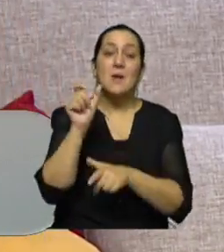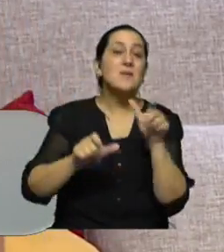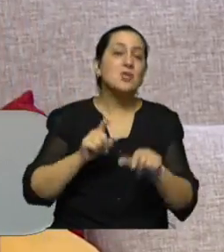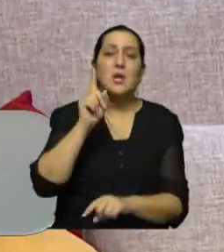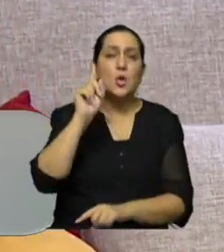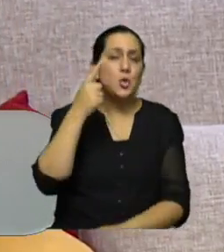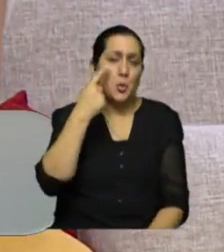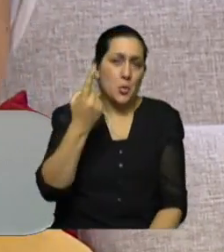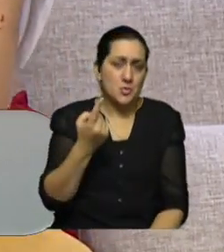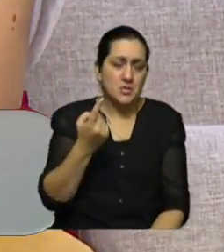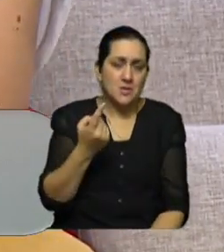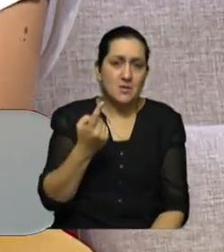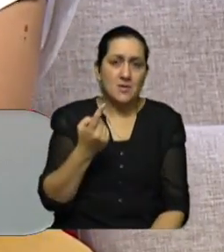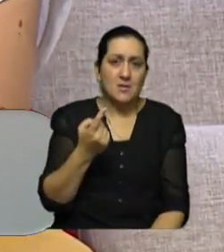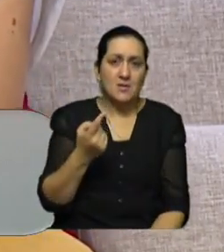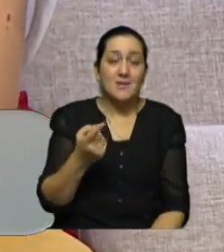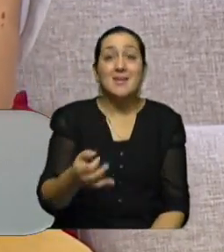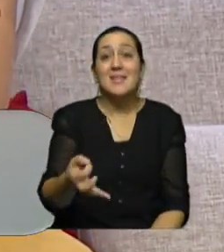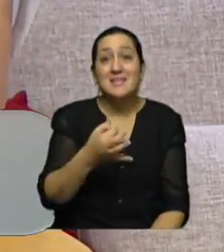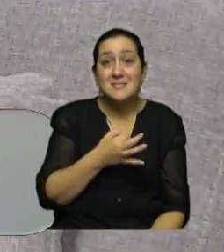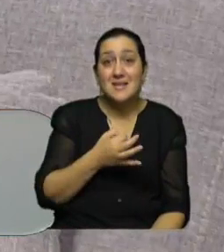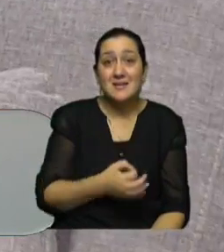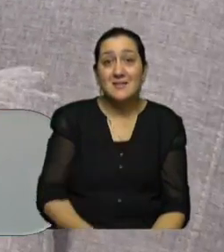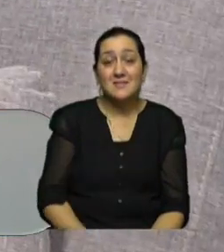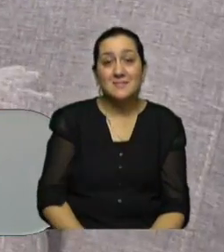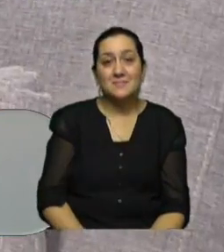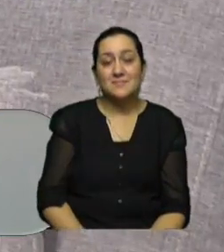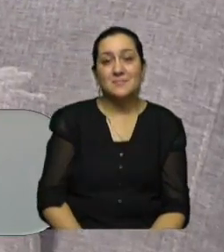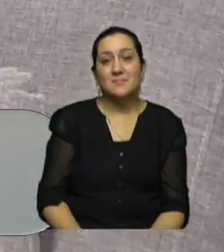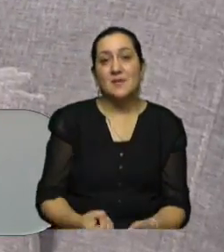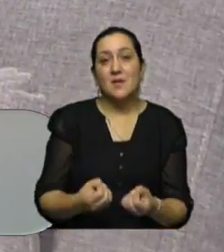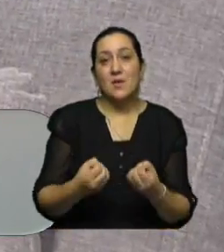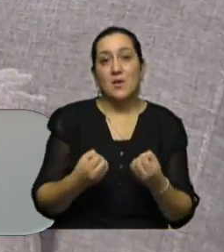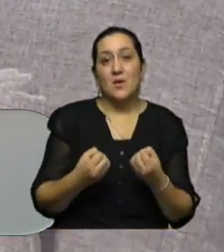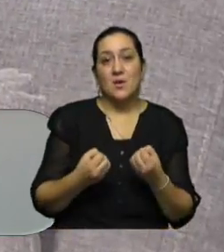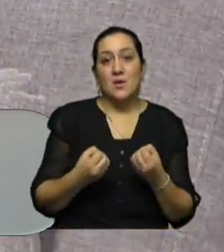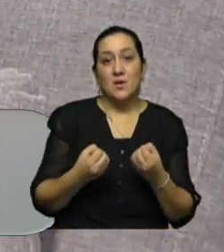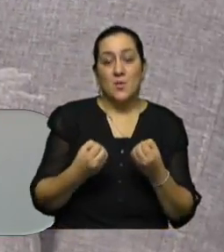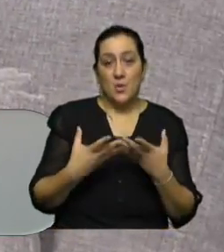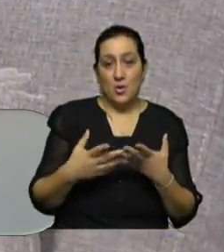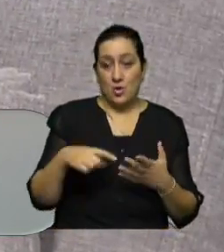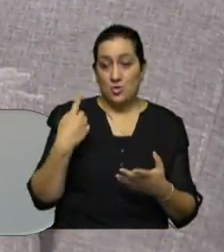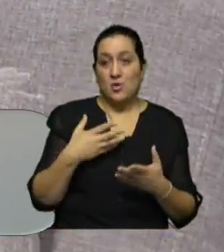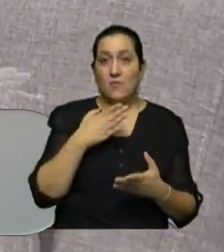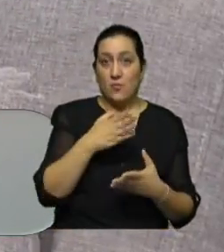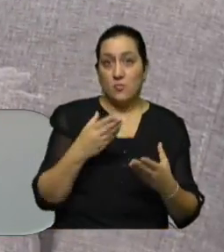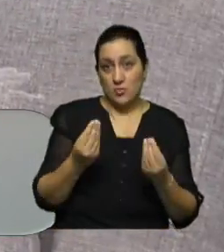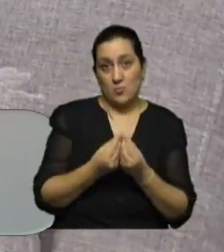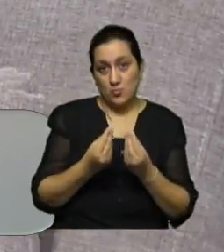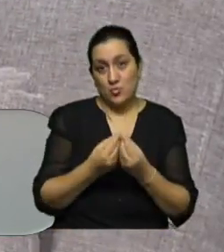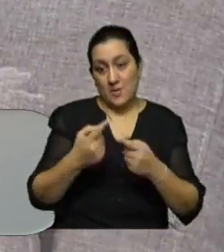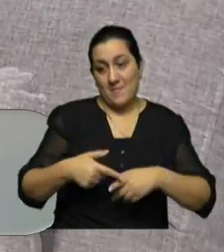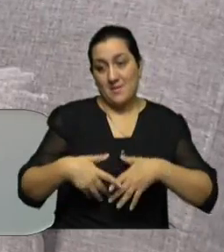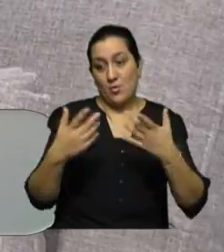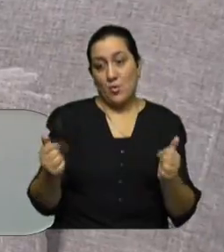conoce, ¿qué te vuelve del público? Bueno, pasa algo muy particular con esta obra. Nosotros hemos estado en muchos espectáculos juntas y en muchos